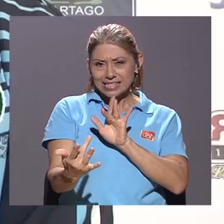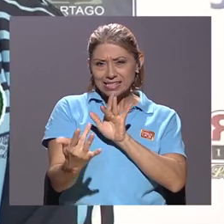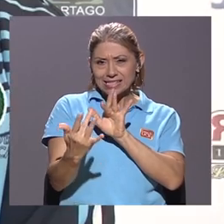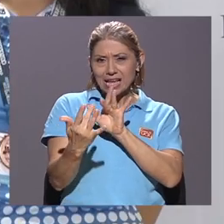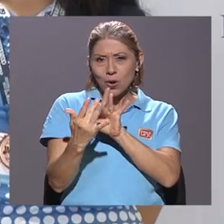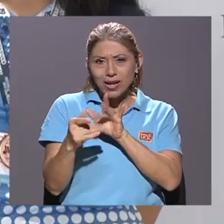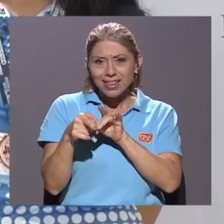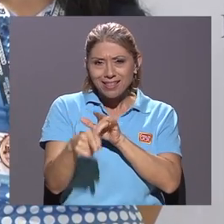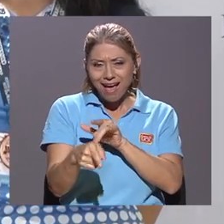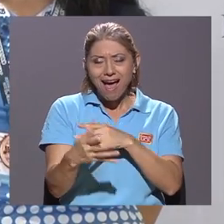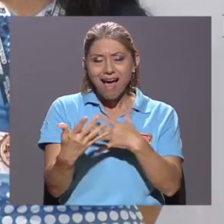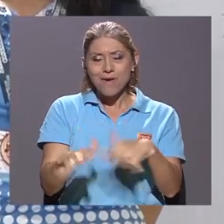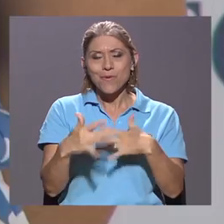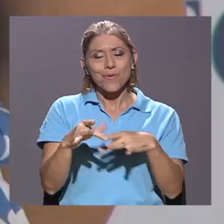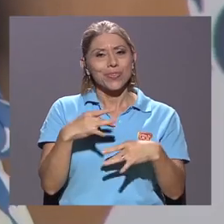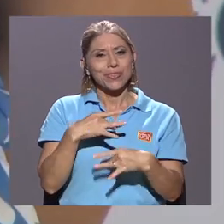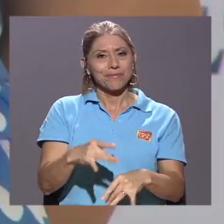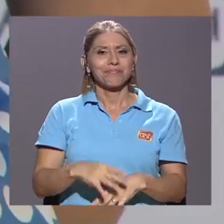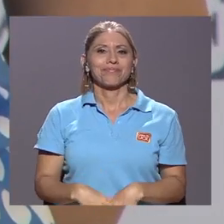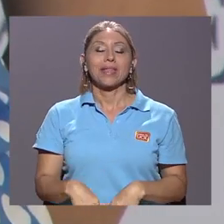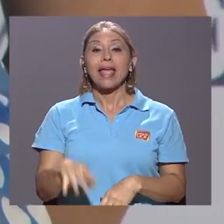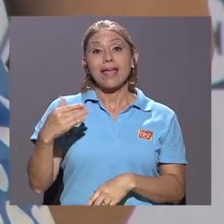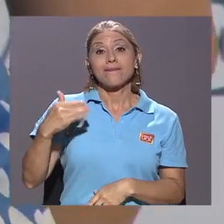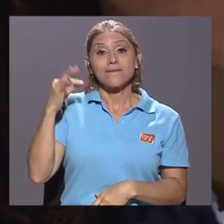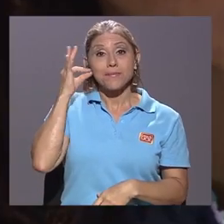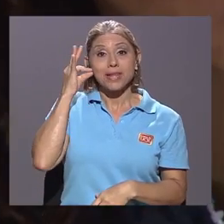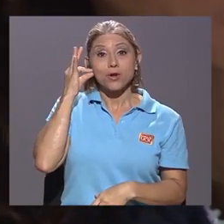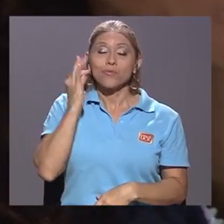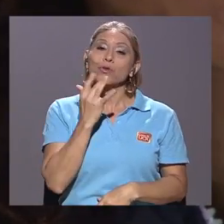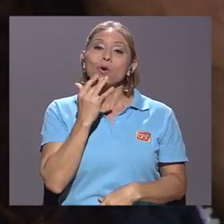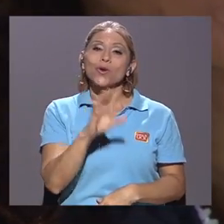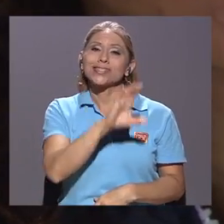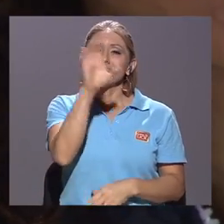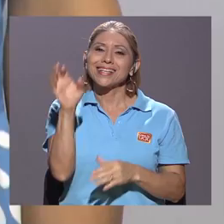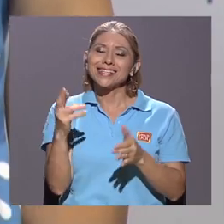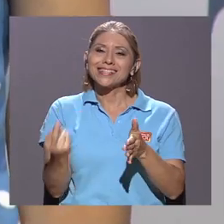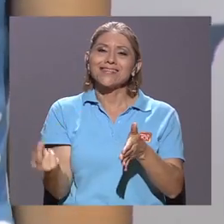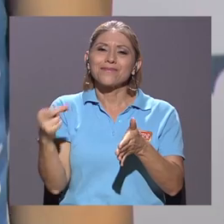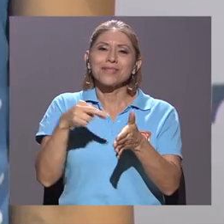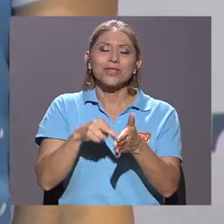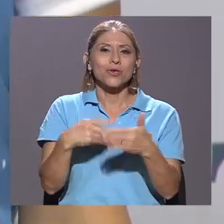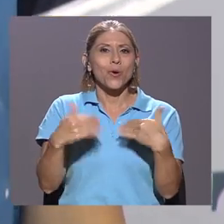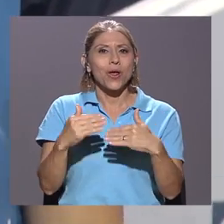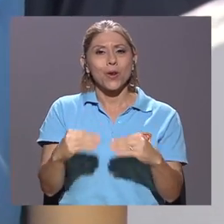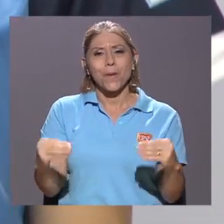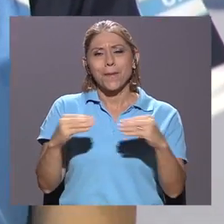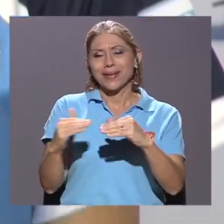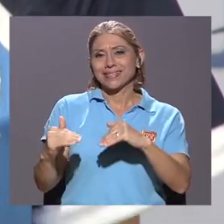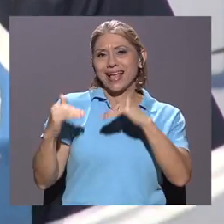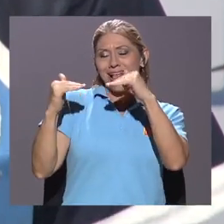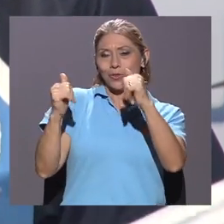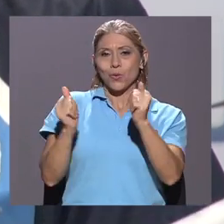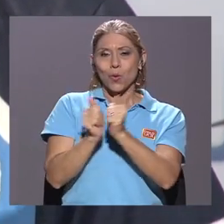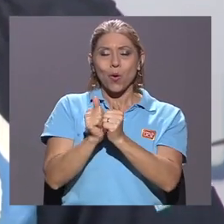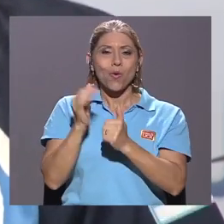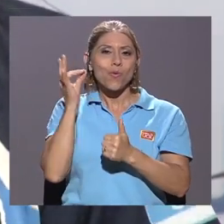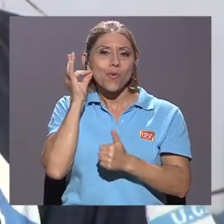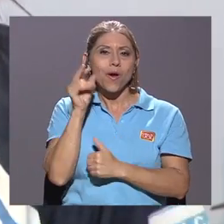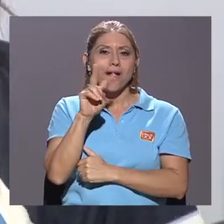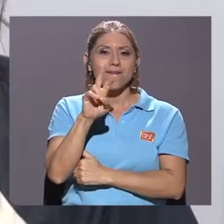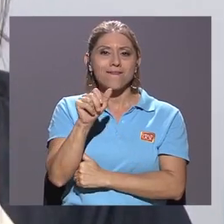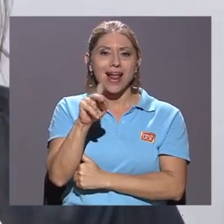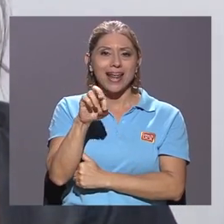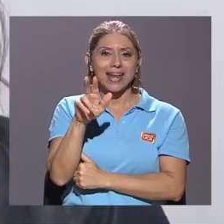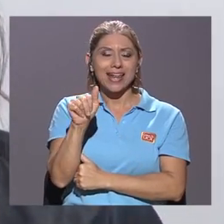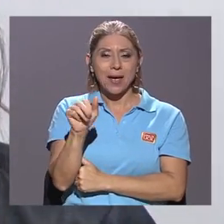muy interesante en femenino el color celeste se repitió en lo más alto del podio con valeria marini dejándose